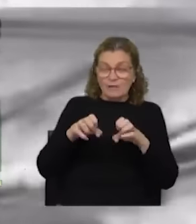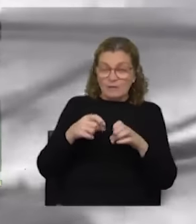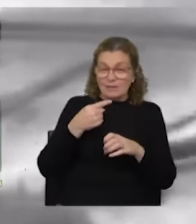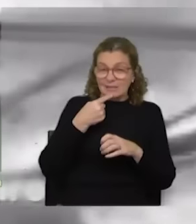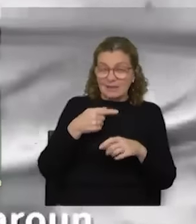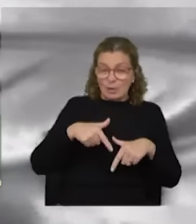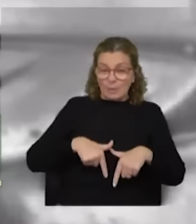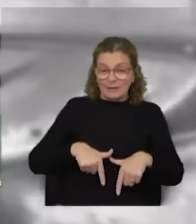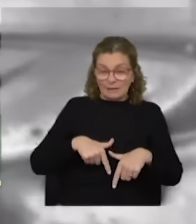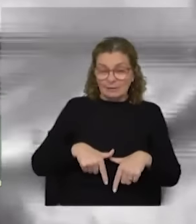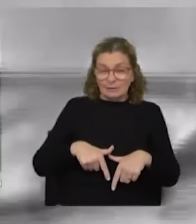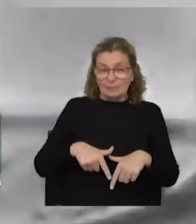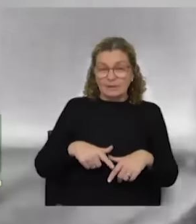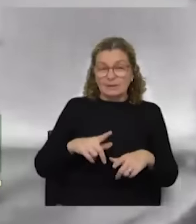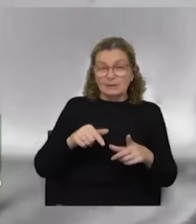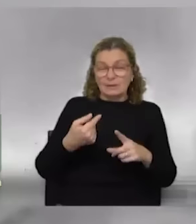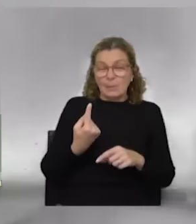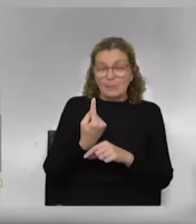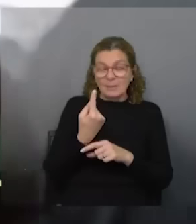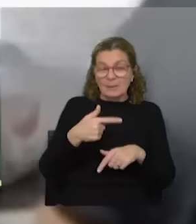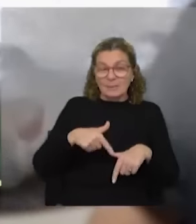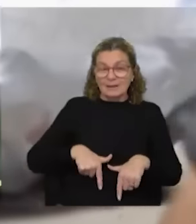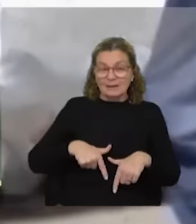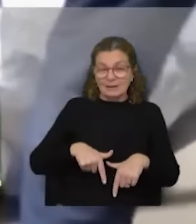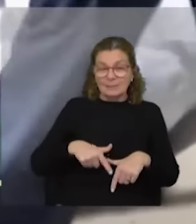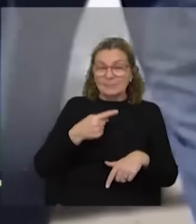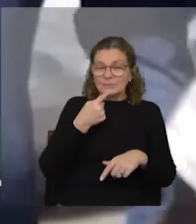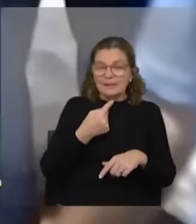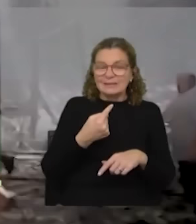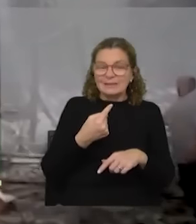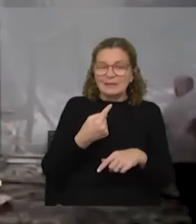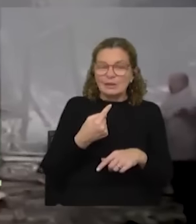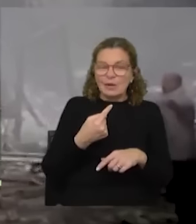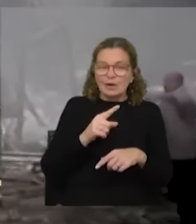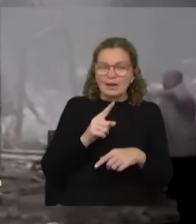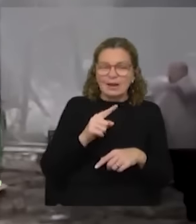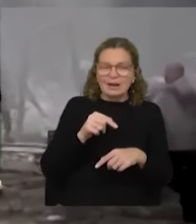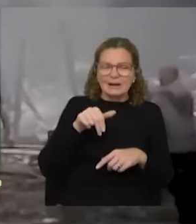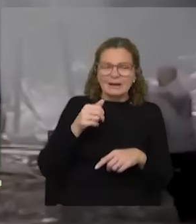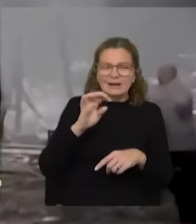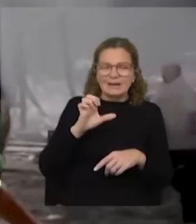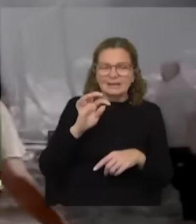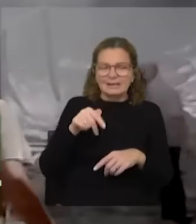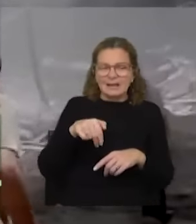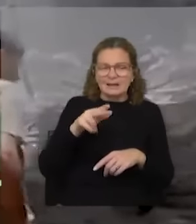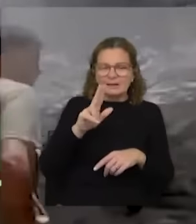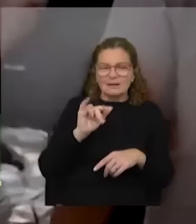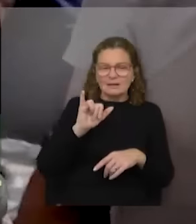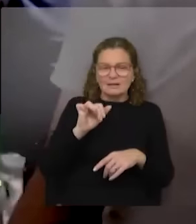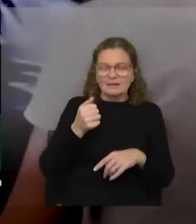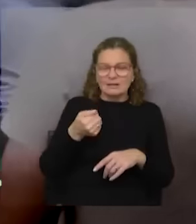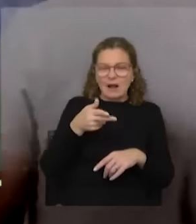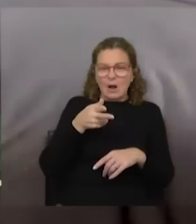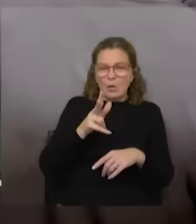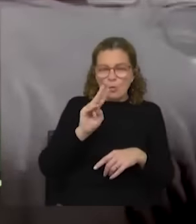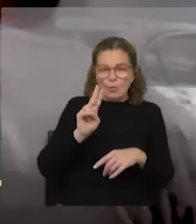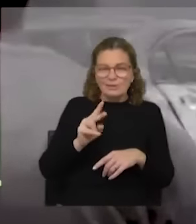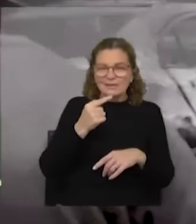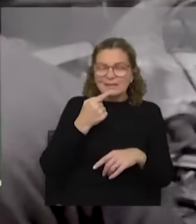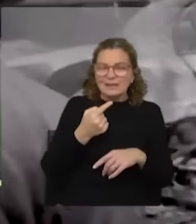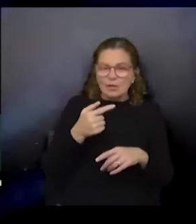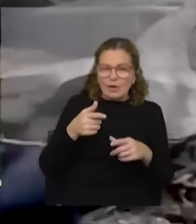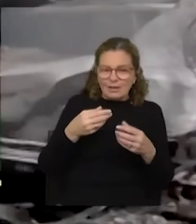el ministro Mientras tanto el Primer Ministro Benjamín nanu calificó de inconcebible que Washington haya retenido en los últimos meses el envío de